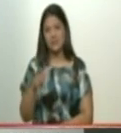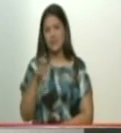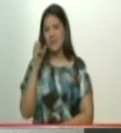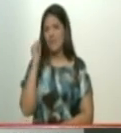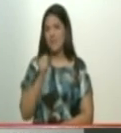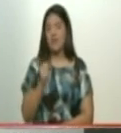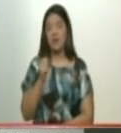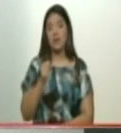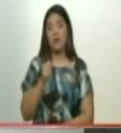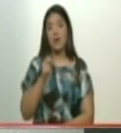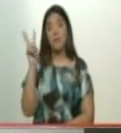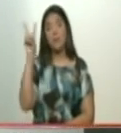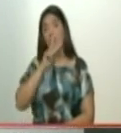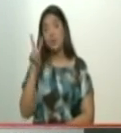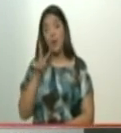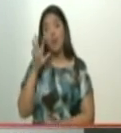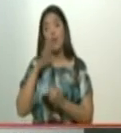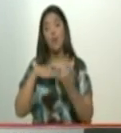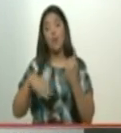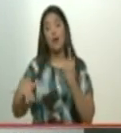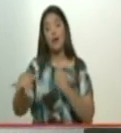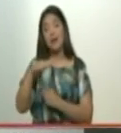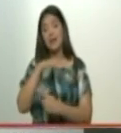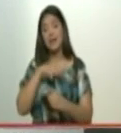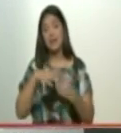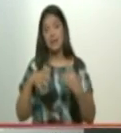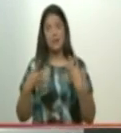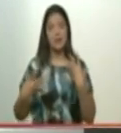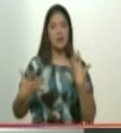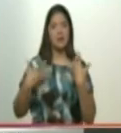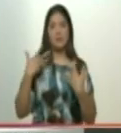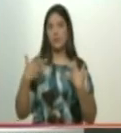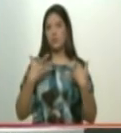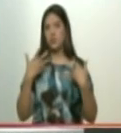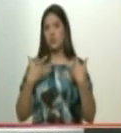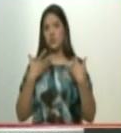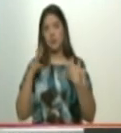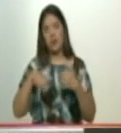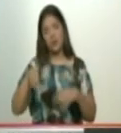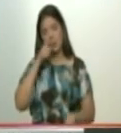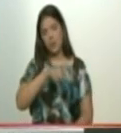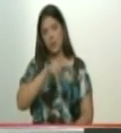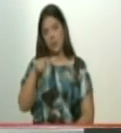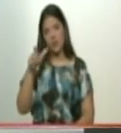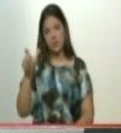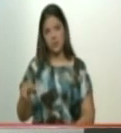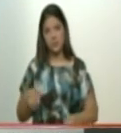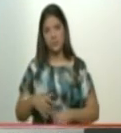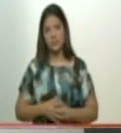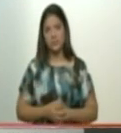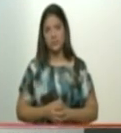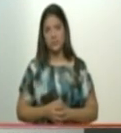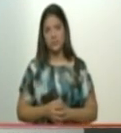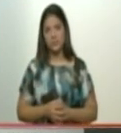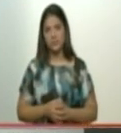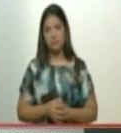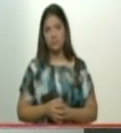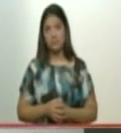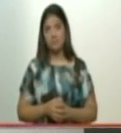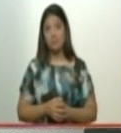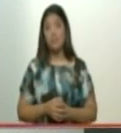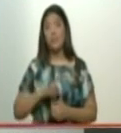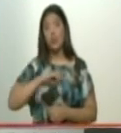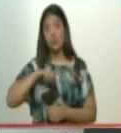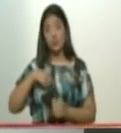radical venezolana para crear un clima de desconcierto en nuestra población. Por eso reiteramos